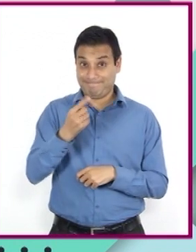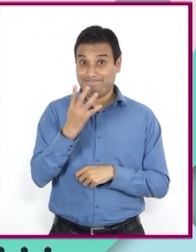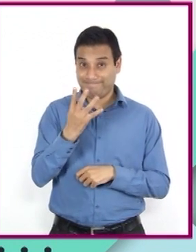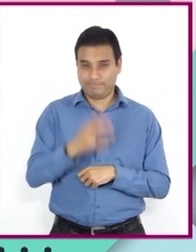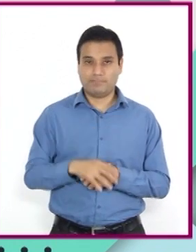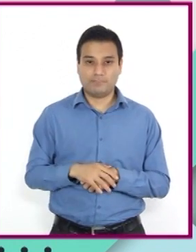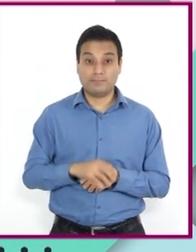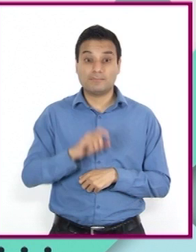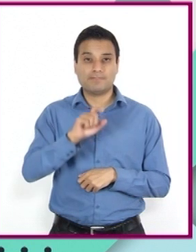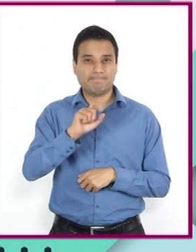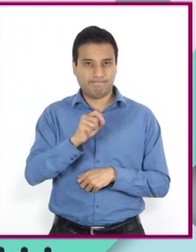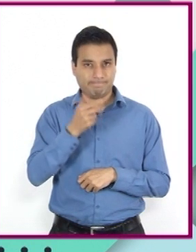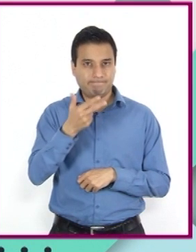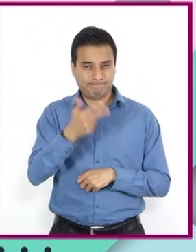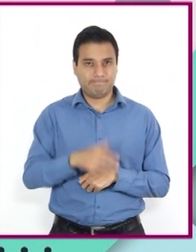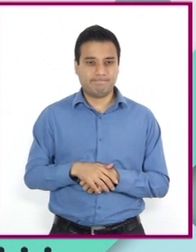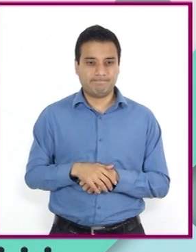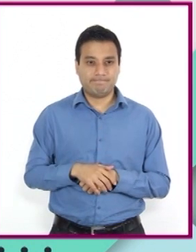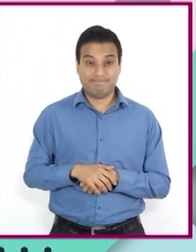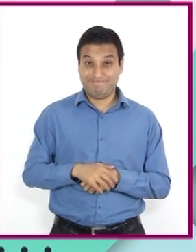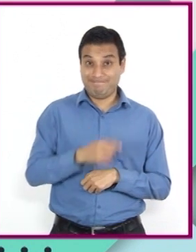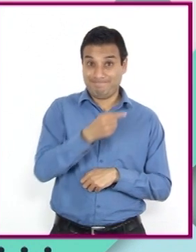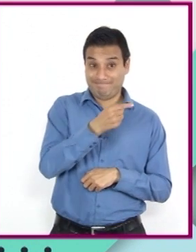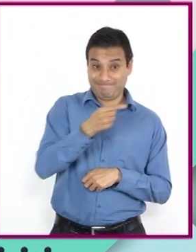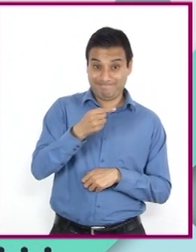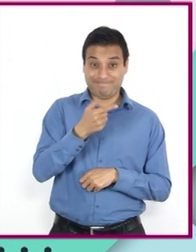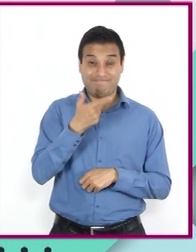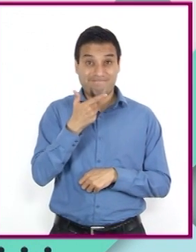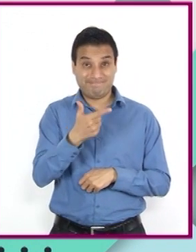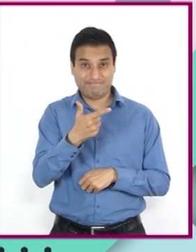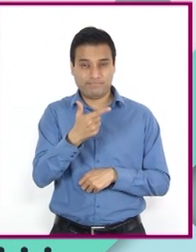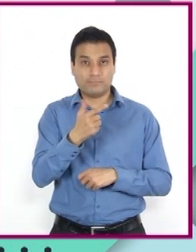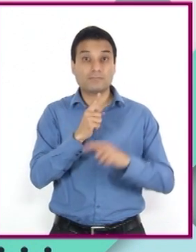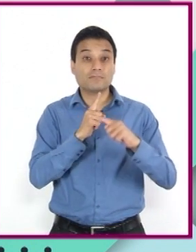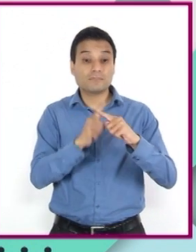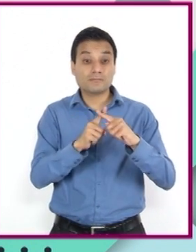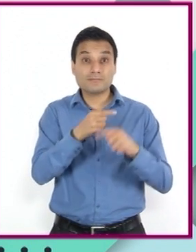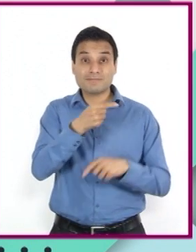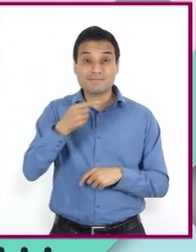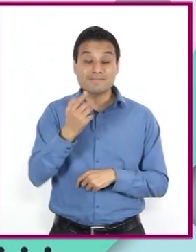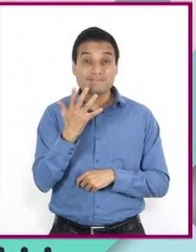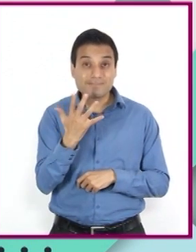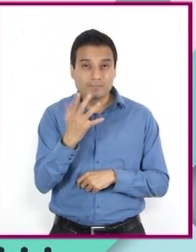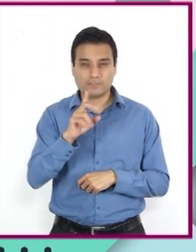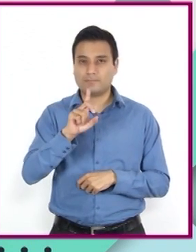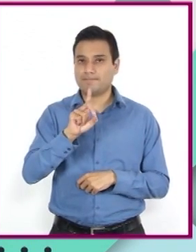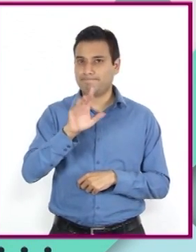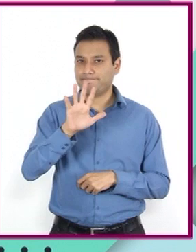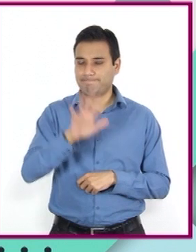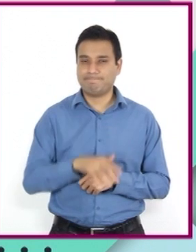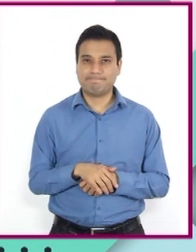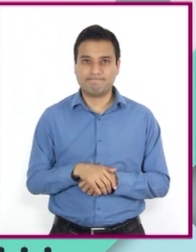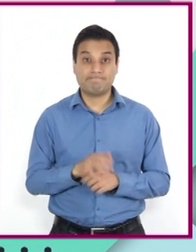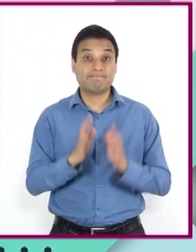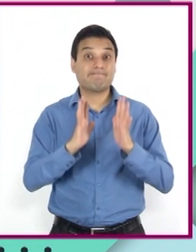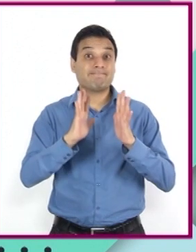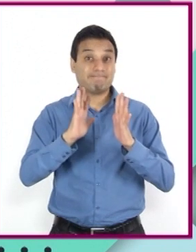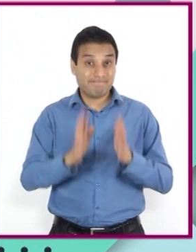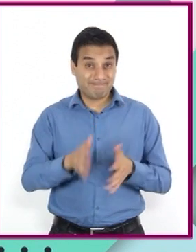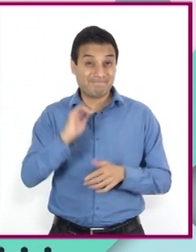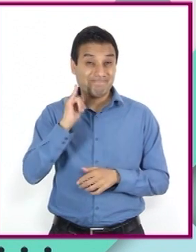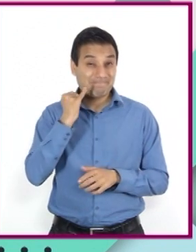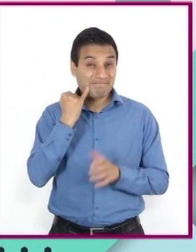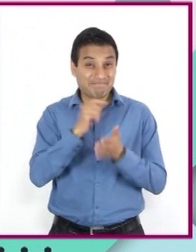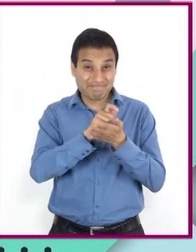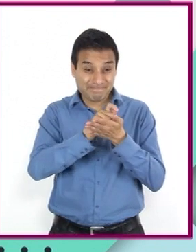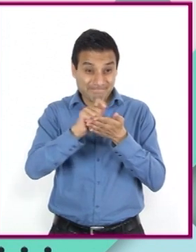es 28, y 7 negativo por 5 negativo, que es 35. Una vez que Giancarlo llenó